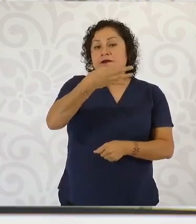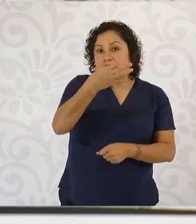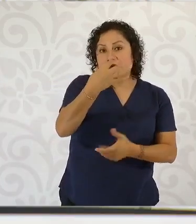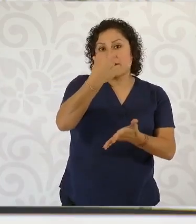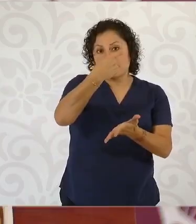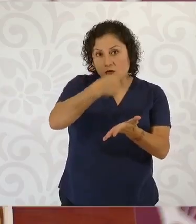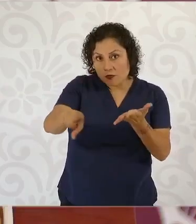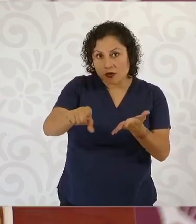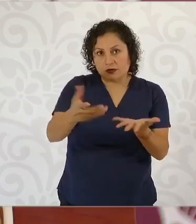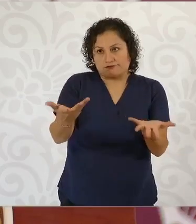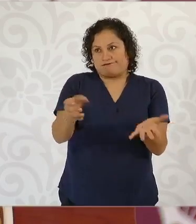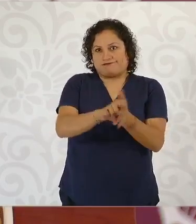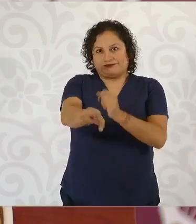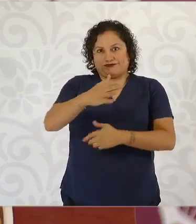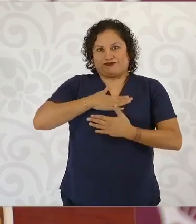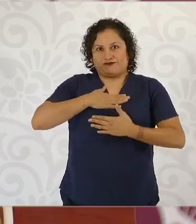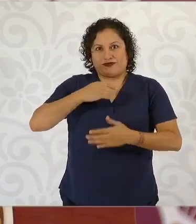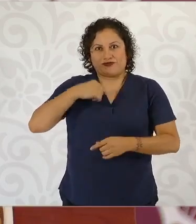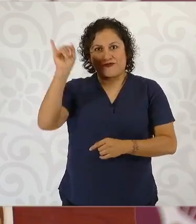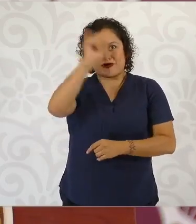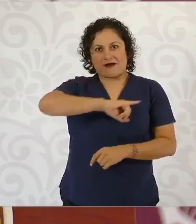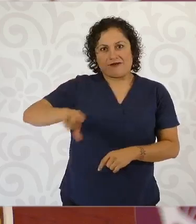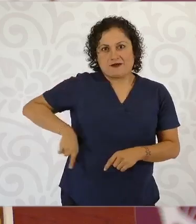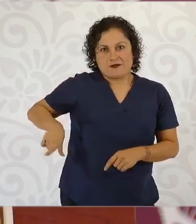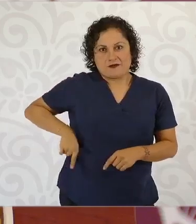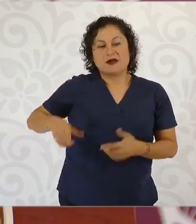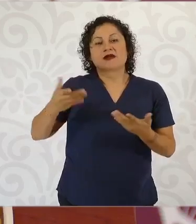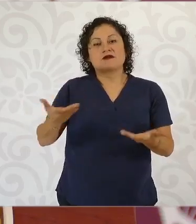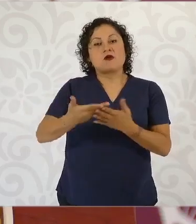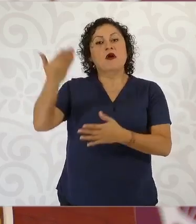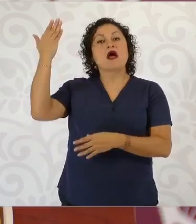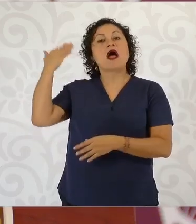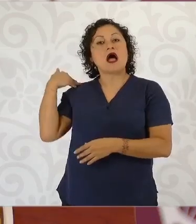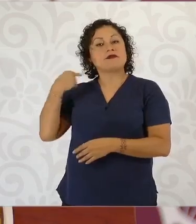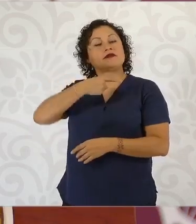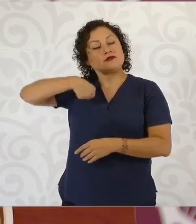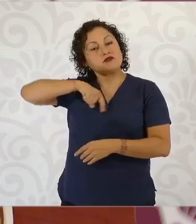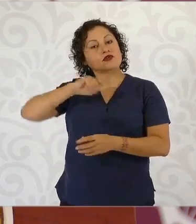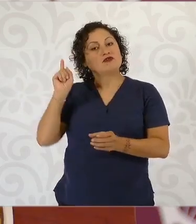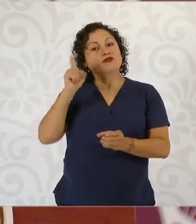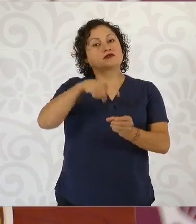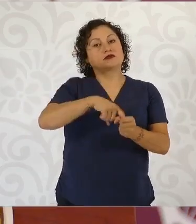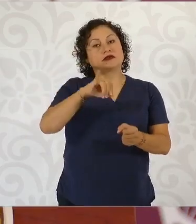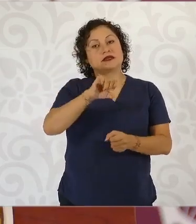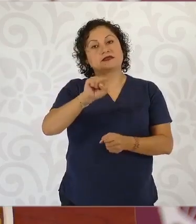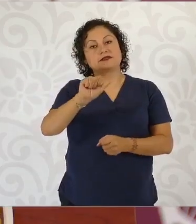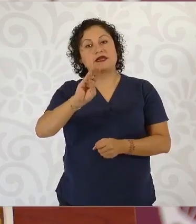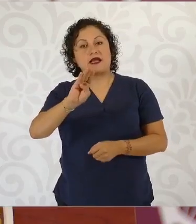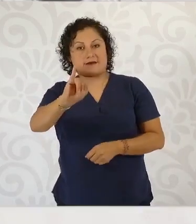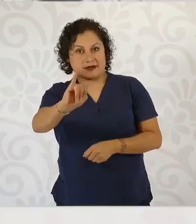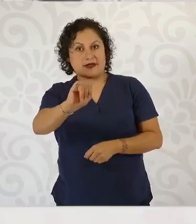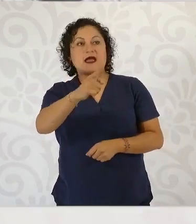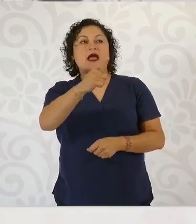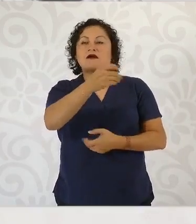gobierno. Entonces, nosotros entramos al entonces INSABI, a la compra consolidada de medicamentos.